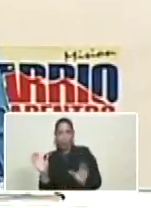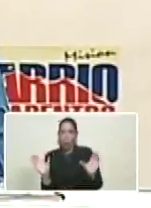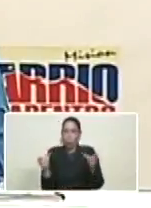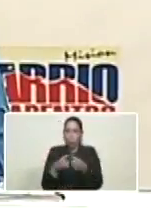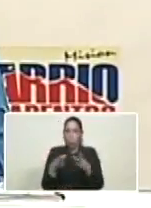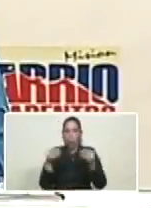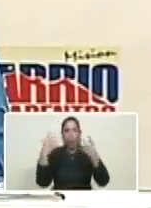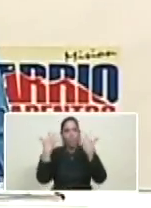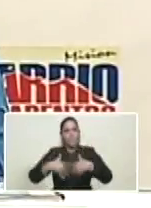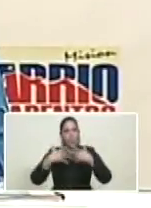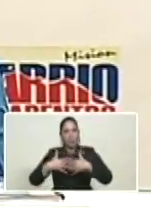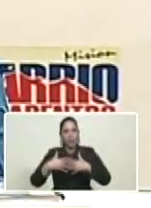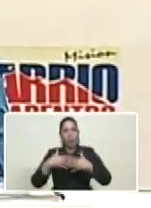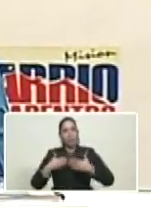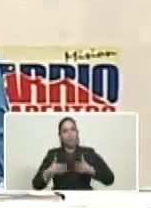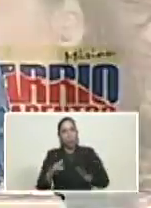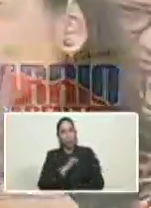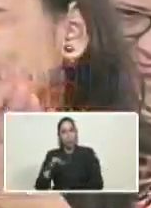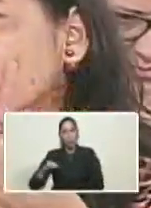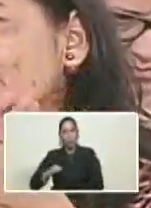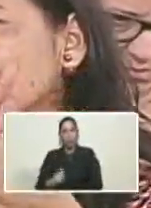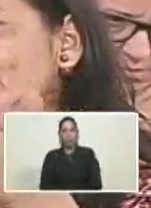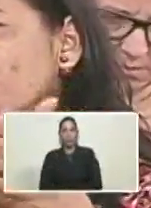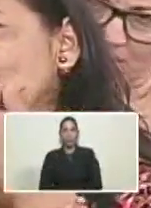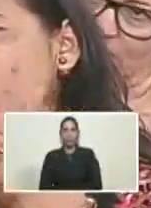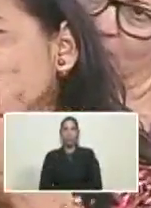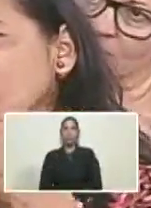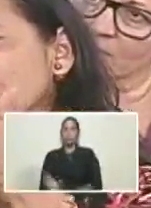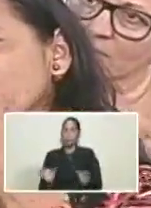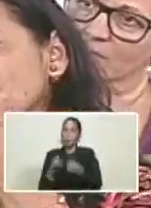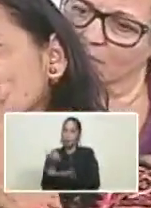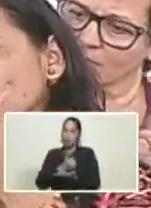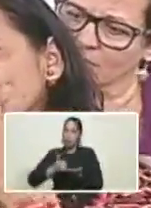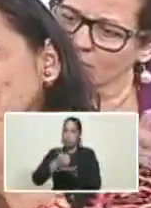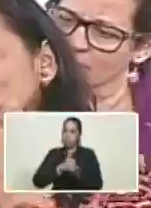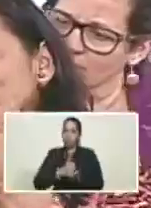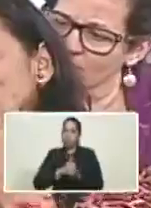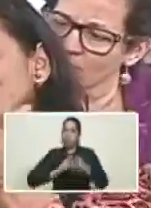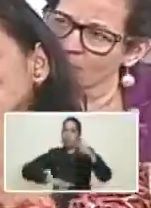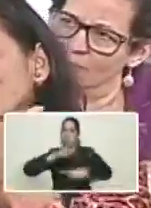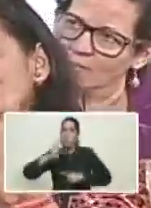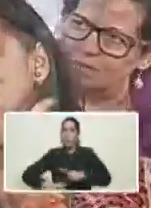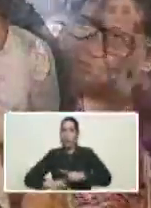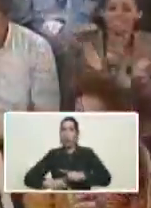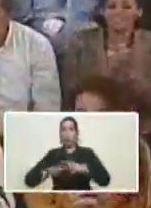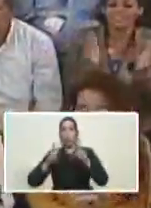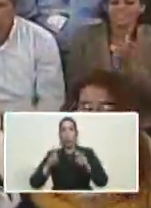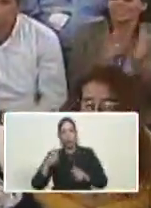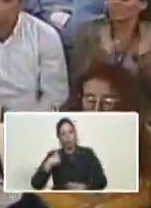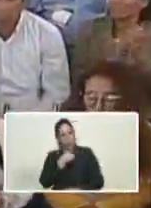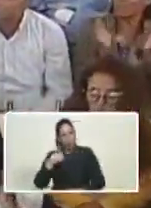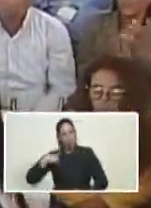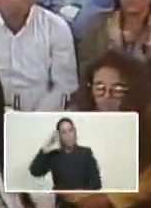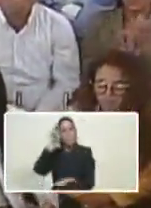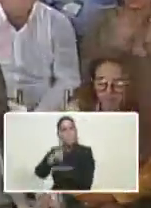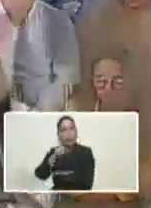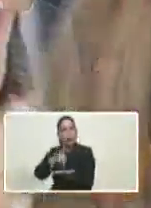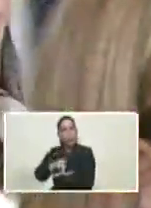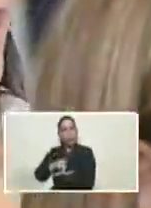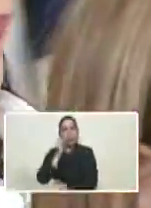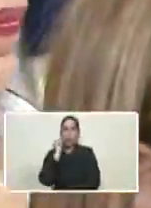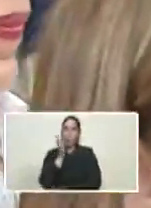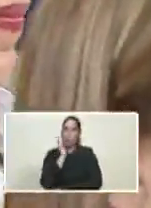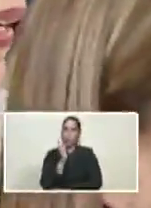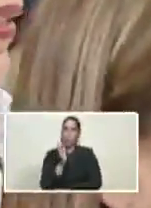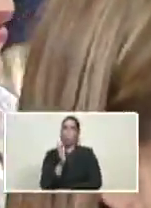los empresarios públicos y privados del sector farmacéutico para un plan, y yo quiero participar en esa jornada de